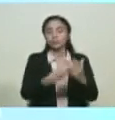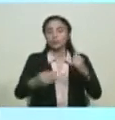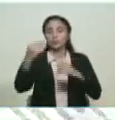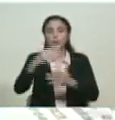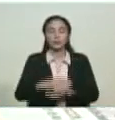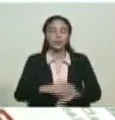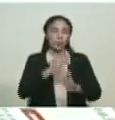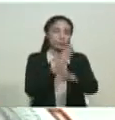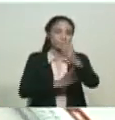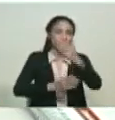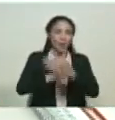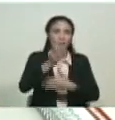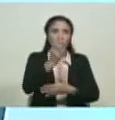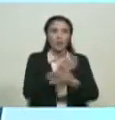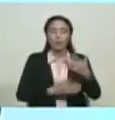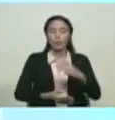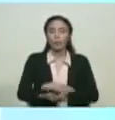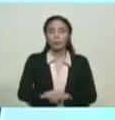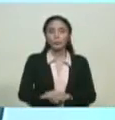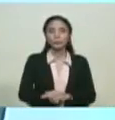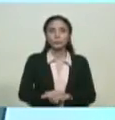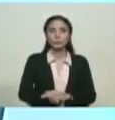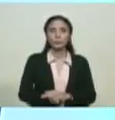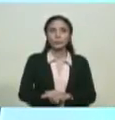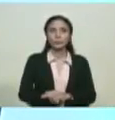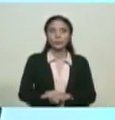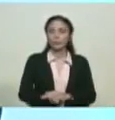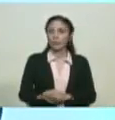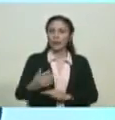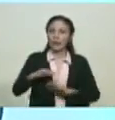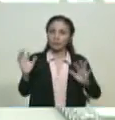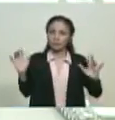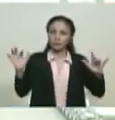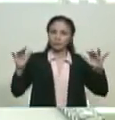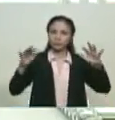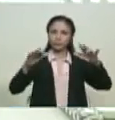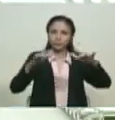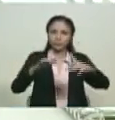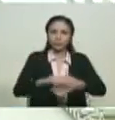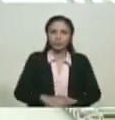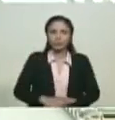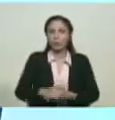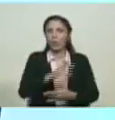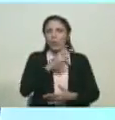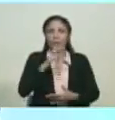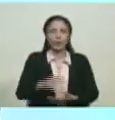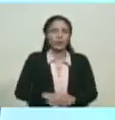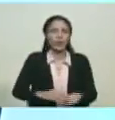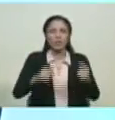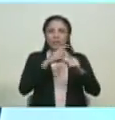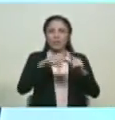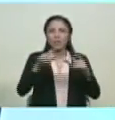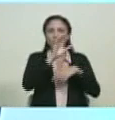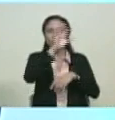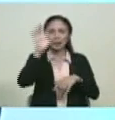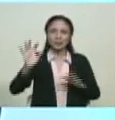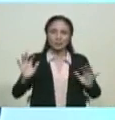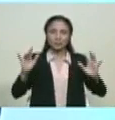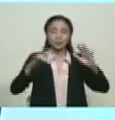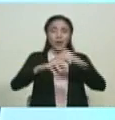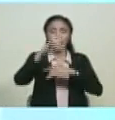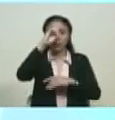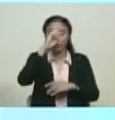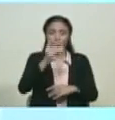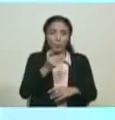torturados aparecía la invasión a guatemala la invasión infame a república